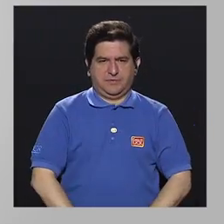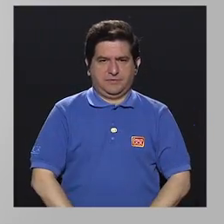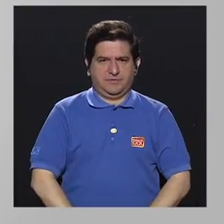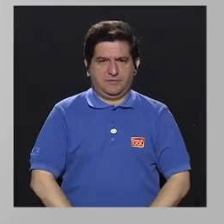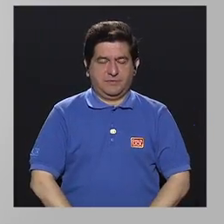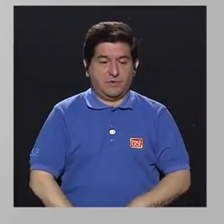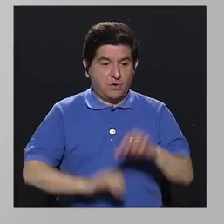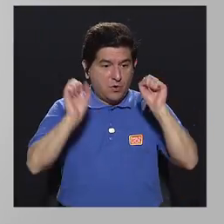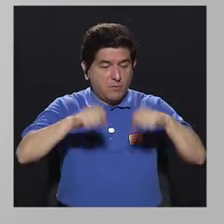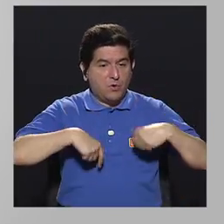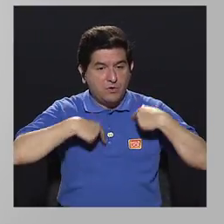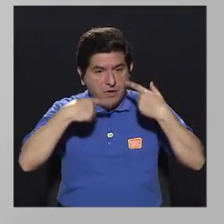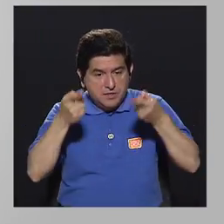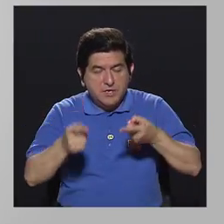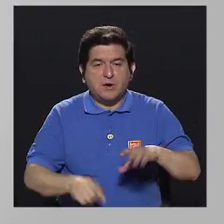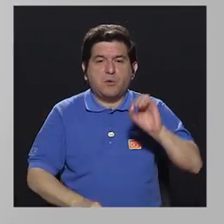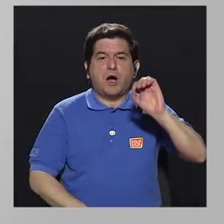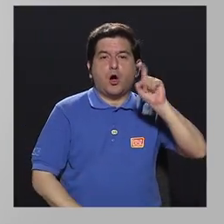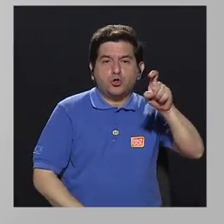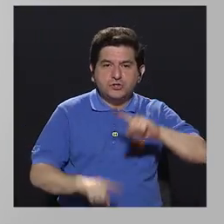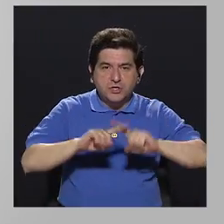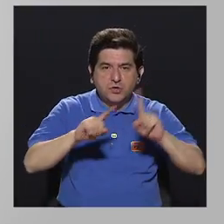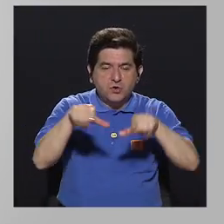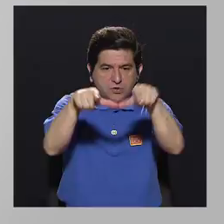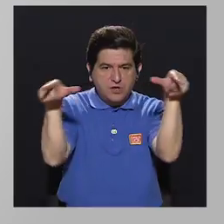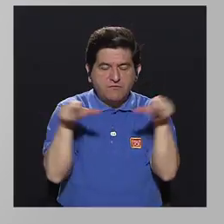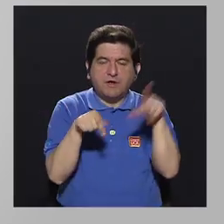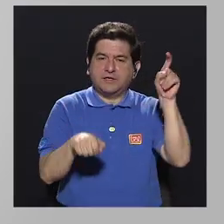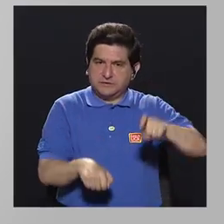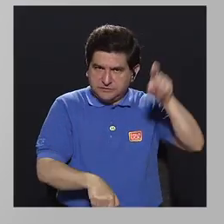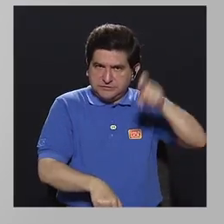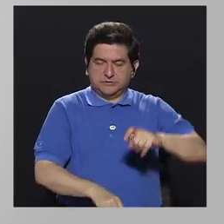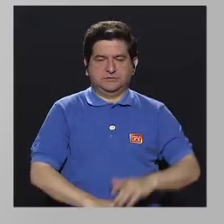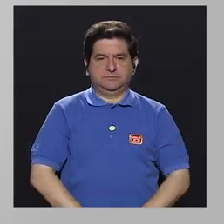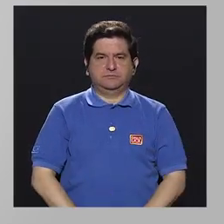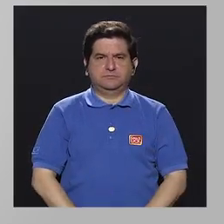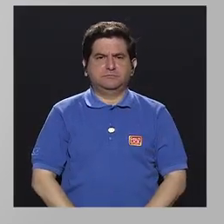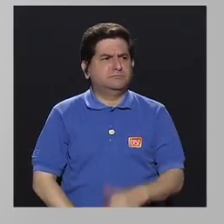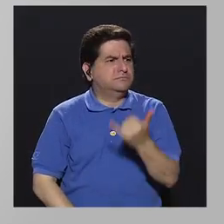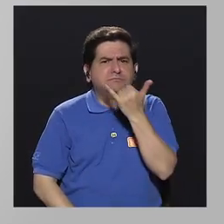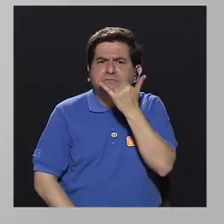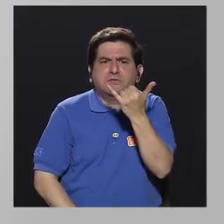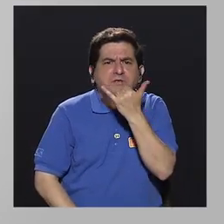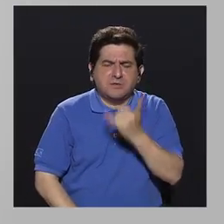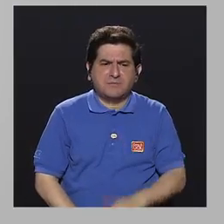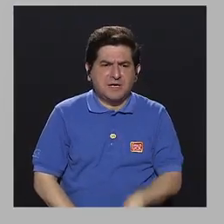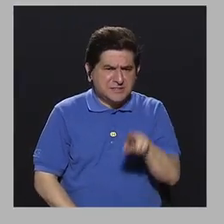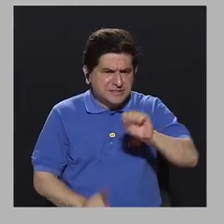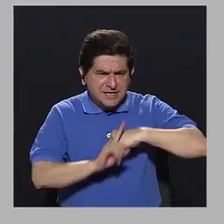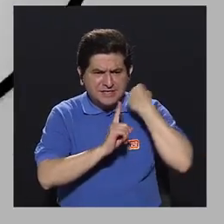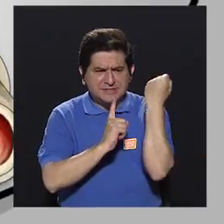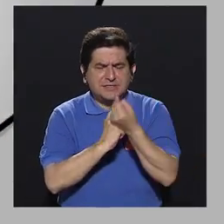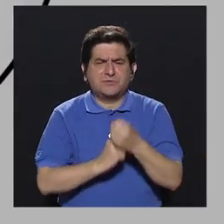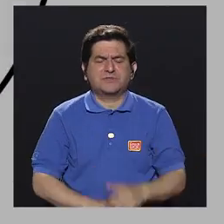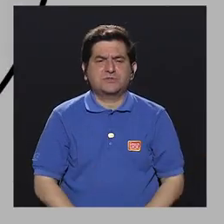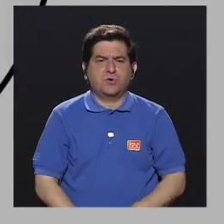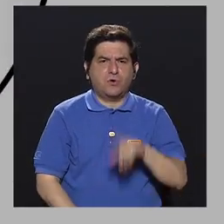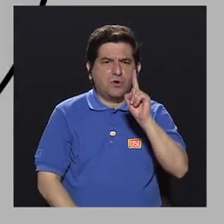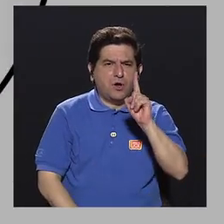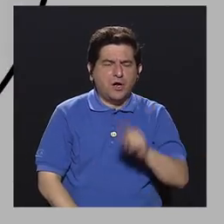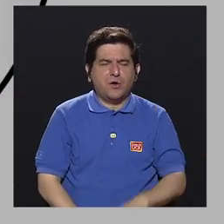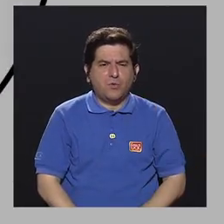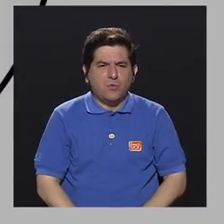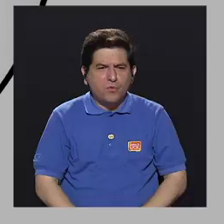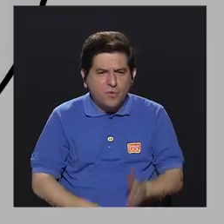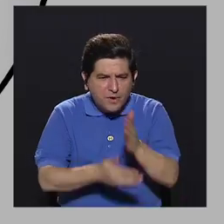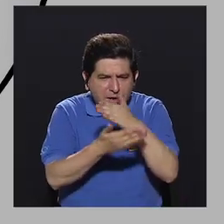la sangre para poder llevar oxígeno a las diferentes partes que lo están necesitando. Entonces, ¿qué es lo que pasa con un evento de estos? En uno de estos vasos